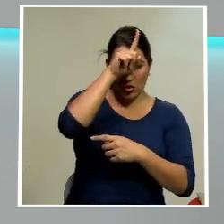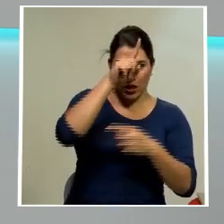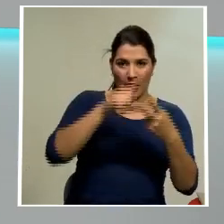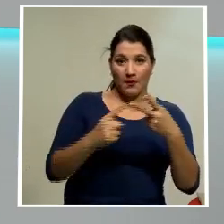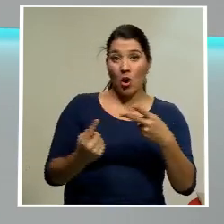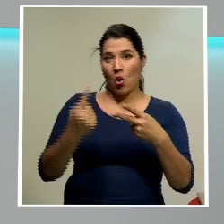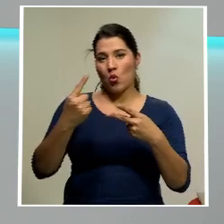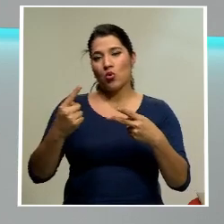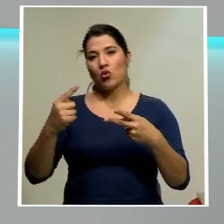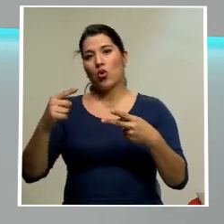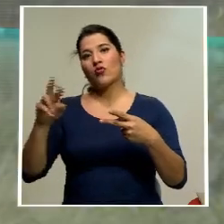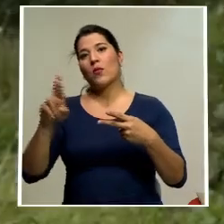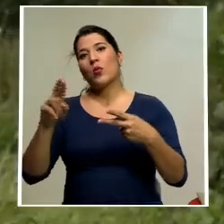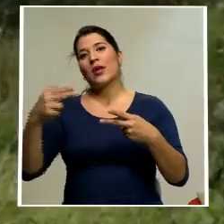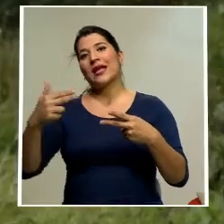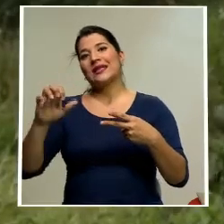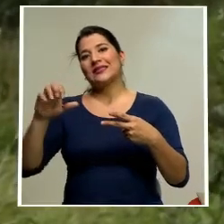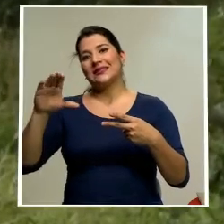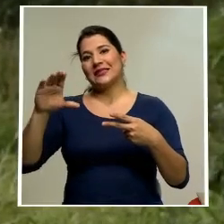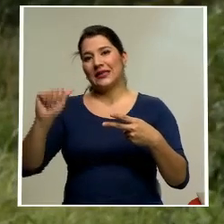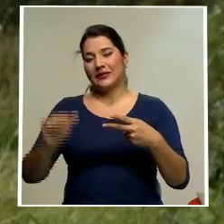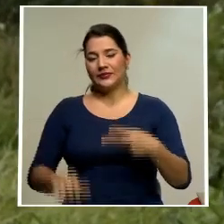checo.